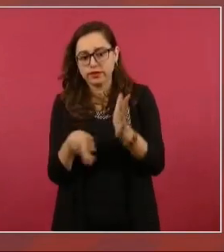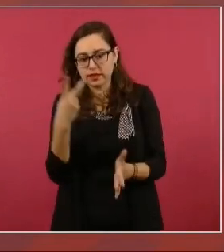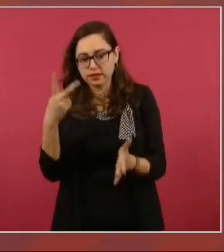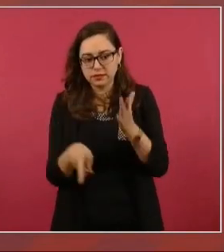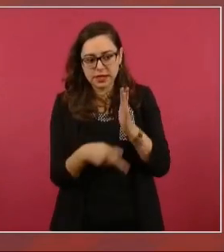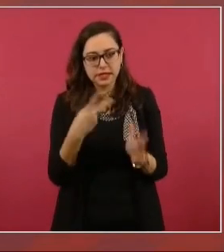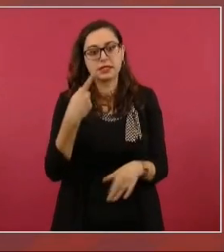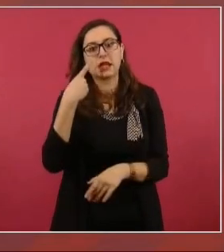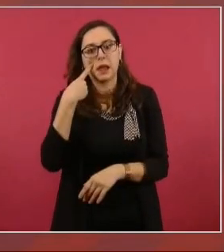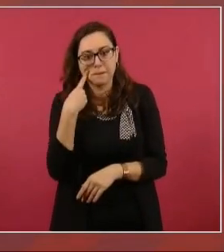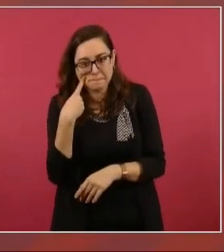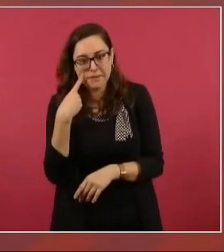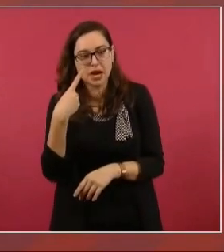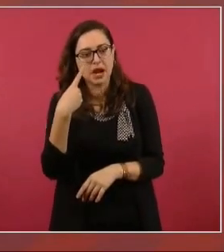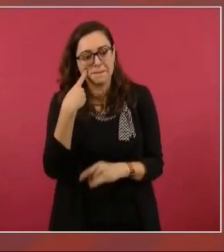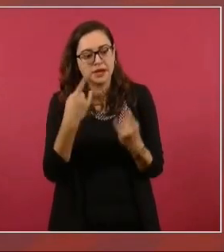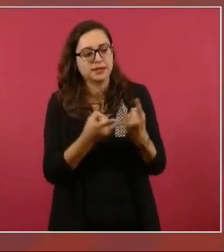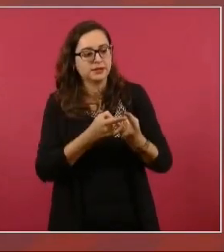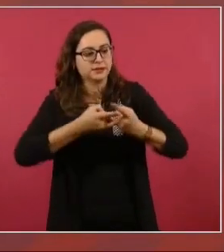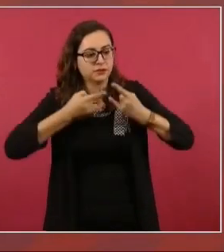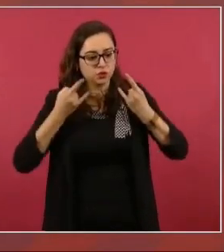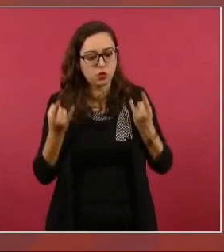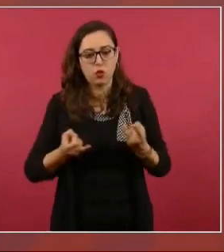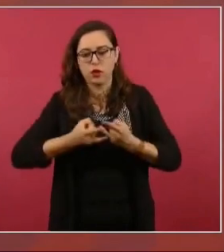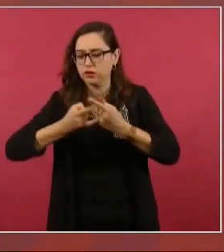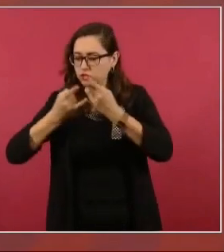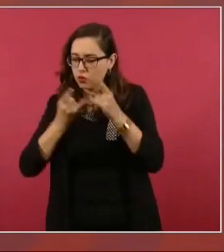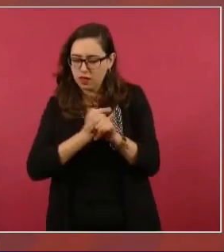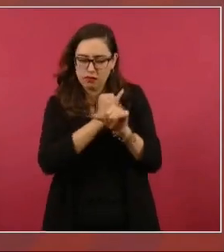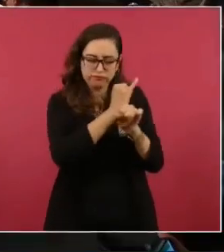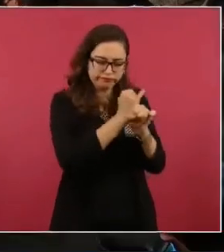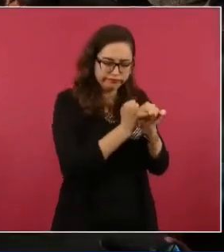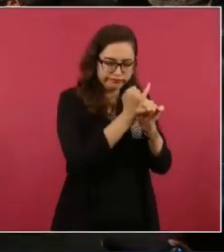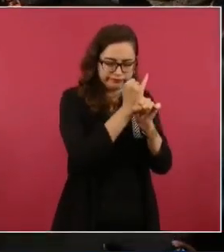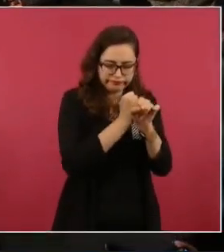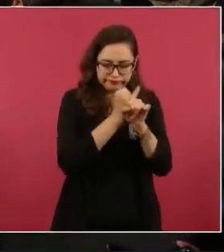y su trayectoria,